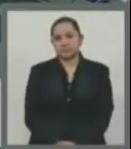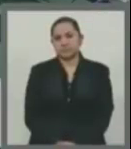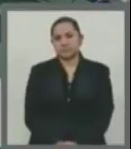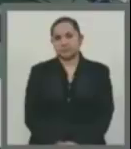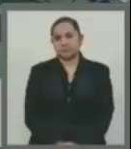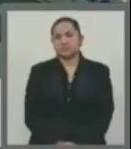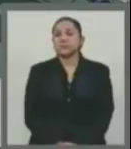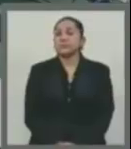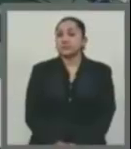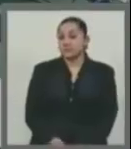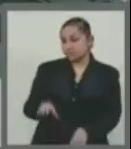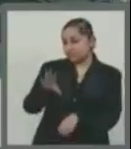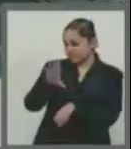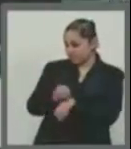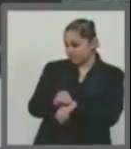Con su venia.